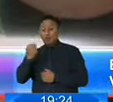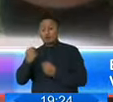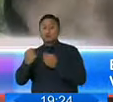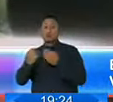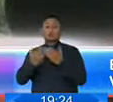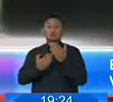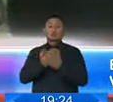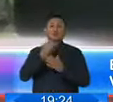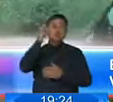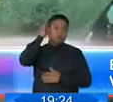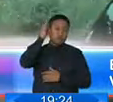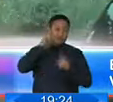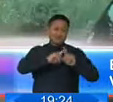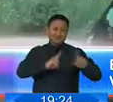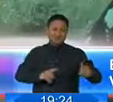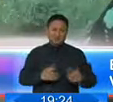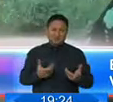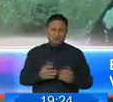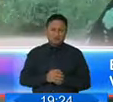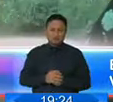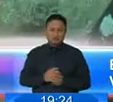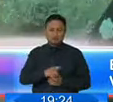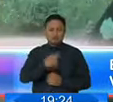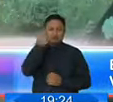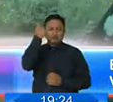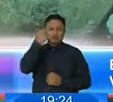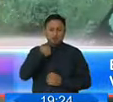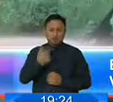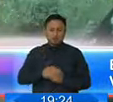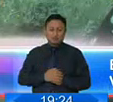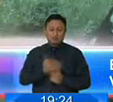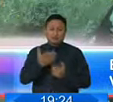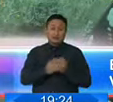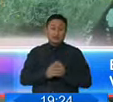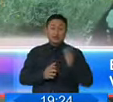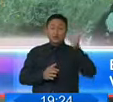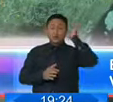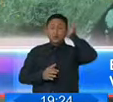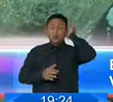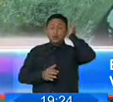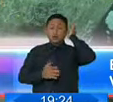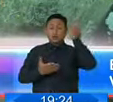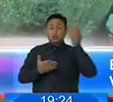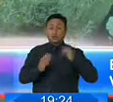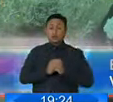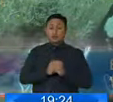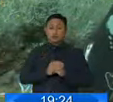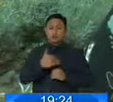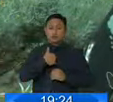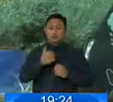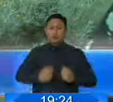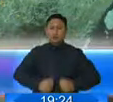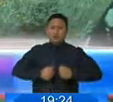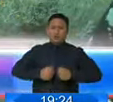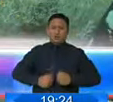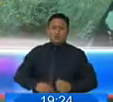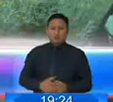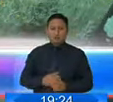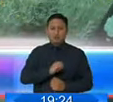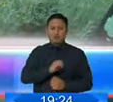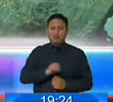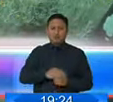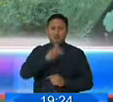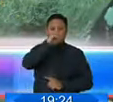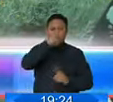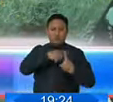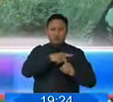y mujeres en su diversidad. El poder entender que no eres menos mujer si también demuestras fortaleza o eres